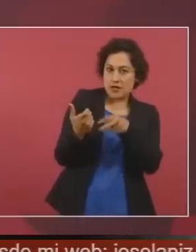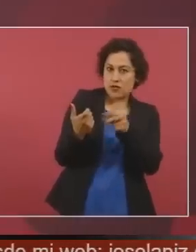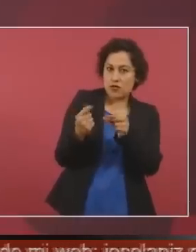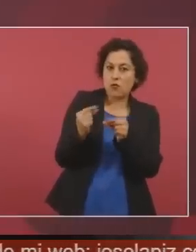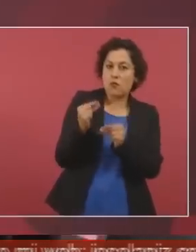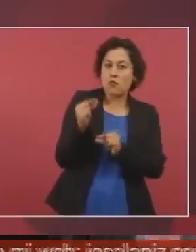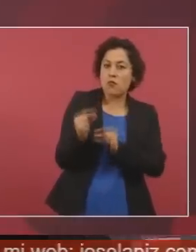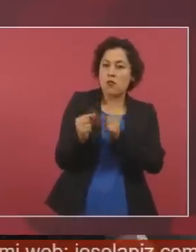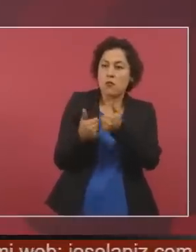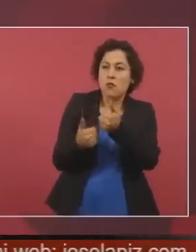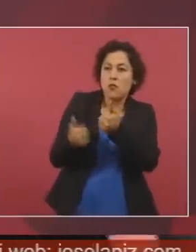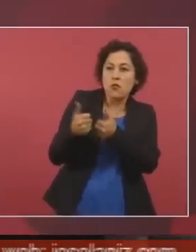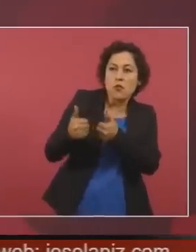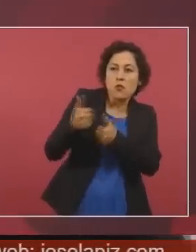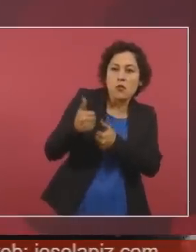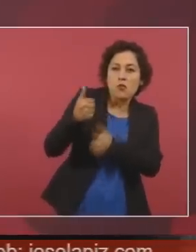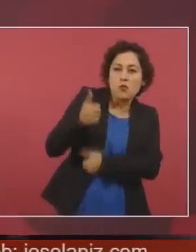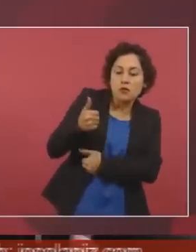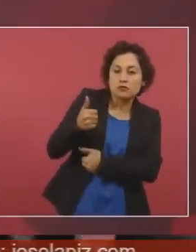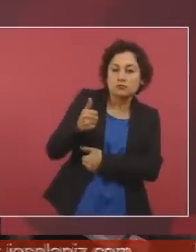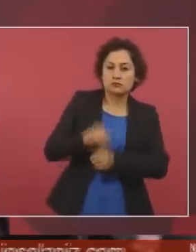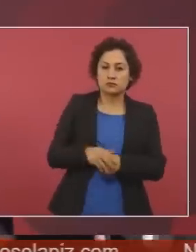Y el economista decía, bueno, porque